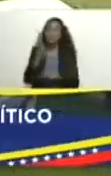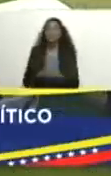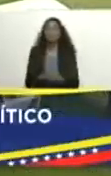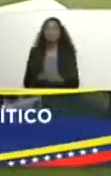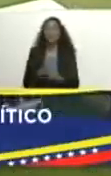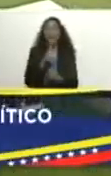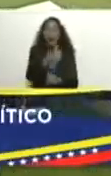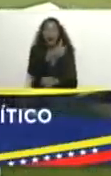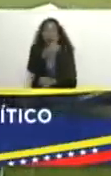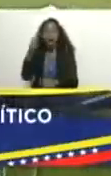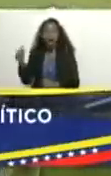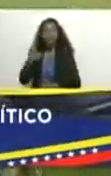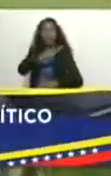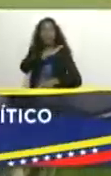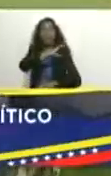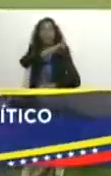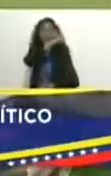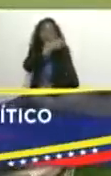Cada jefe o jefa